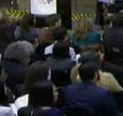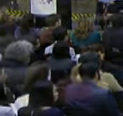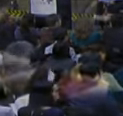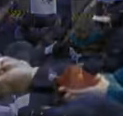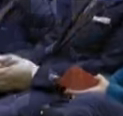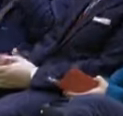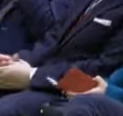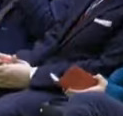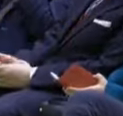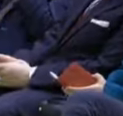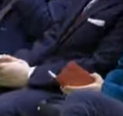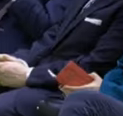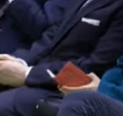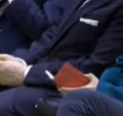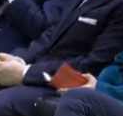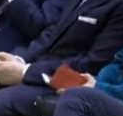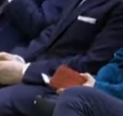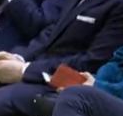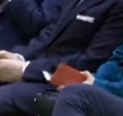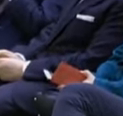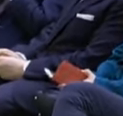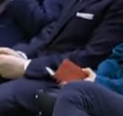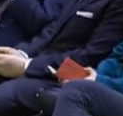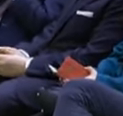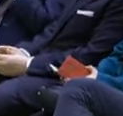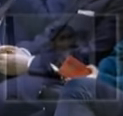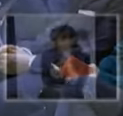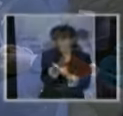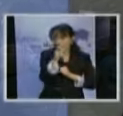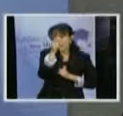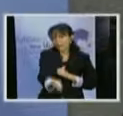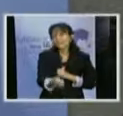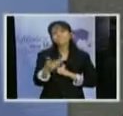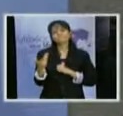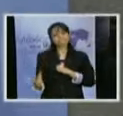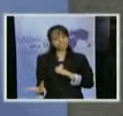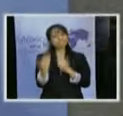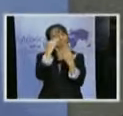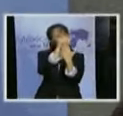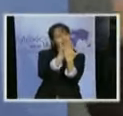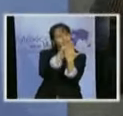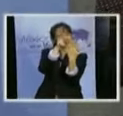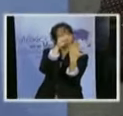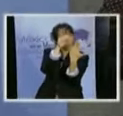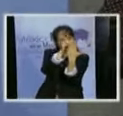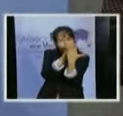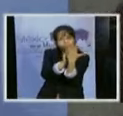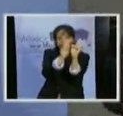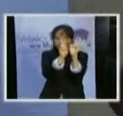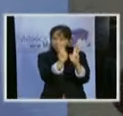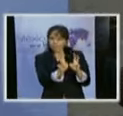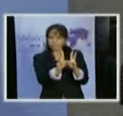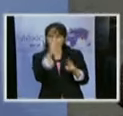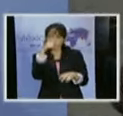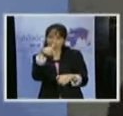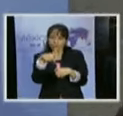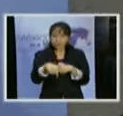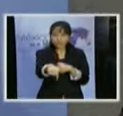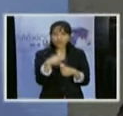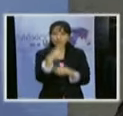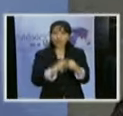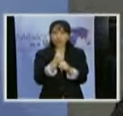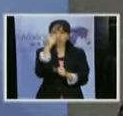Bueno, el tema que nos ocupa hoy tiene que ver con la Agenda de Desarrollo post-2015 y los Objetivos de Desarrollo